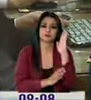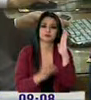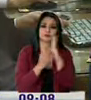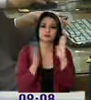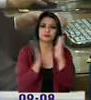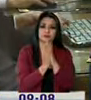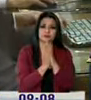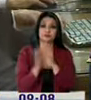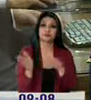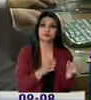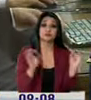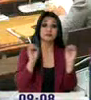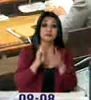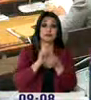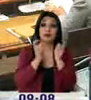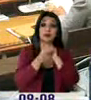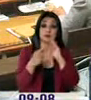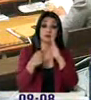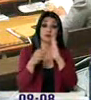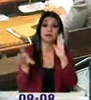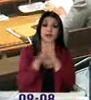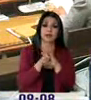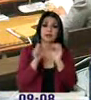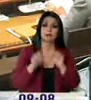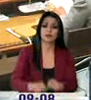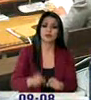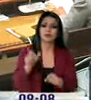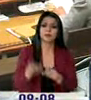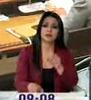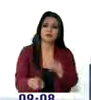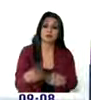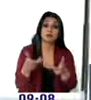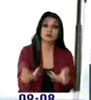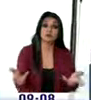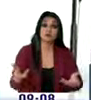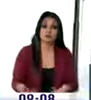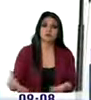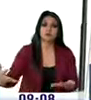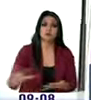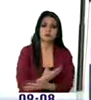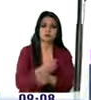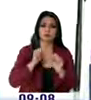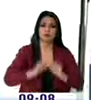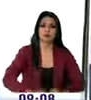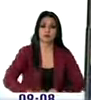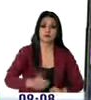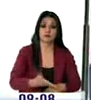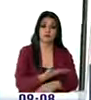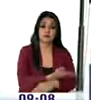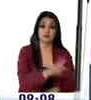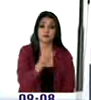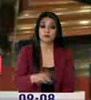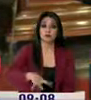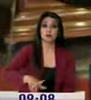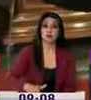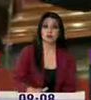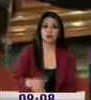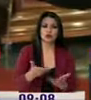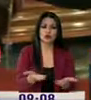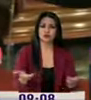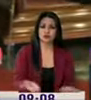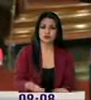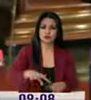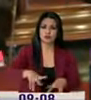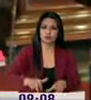Otro cambio es que se podría incluir en la ley la extinción de dominio para que el país pueda recuperar los dineros producto de la corrupción, cosa